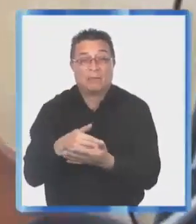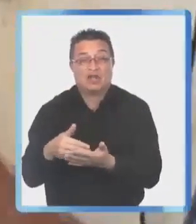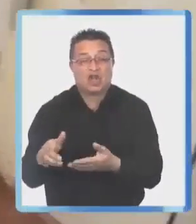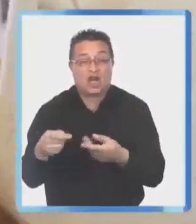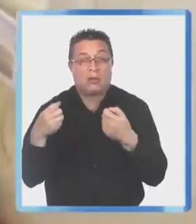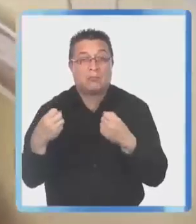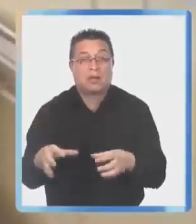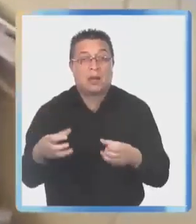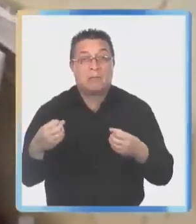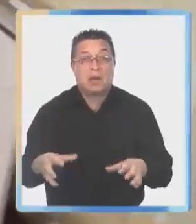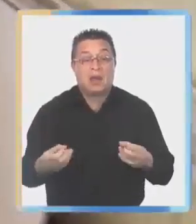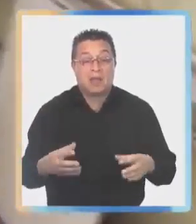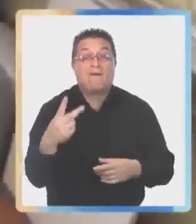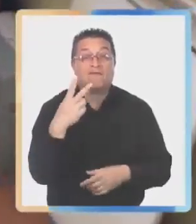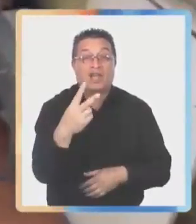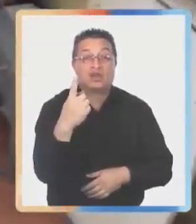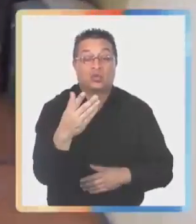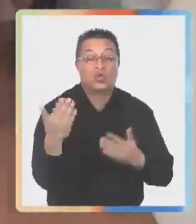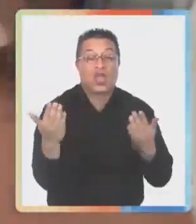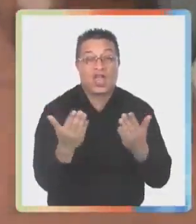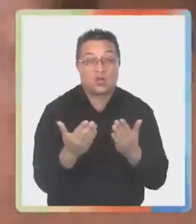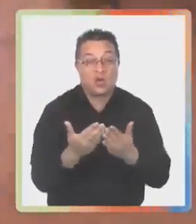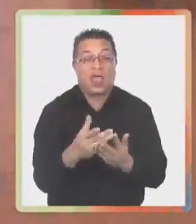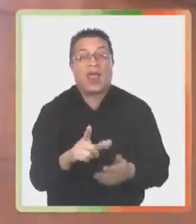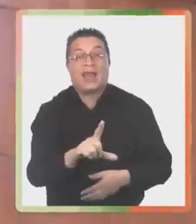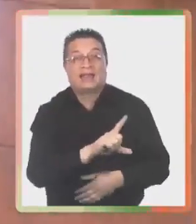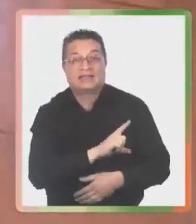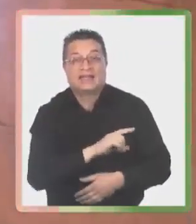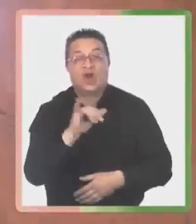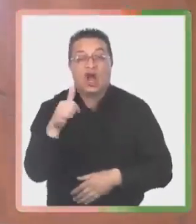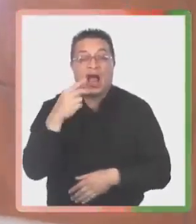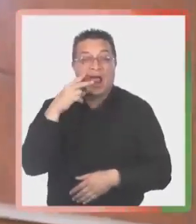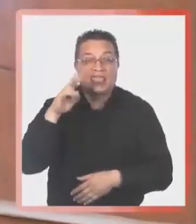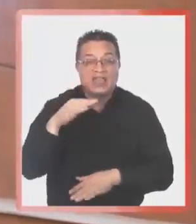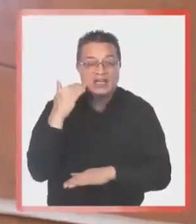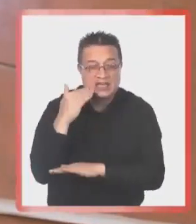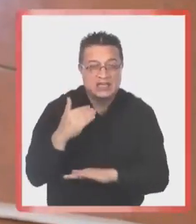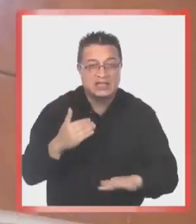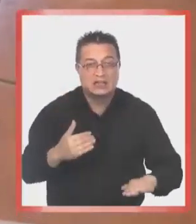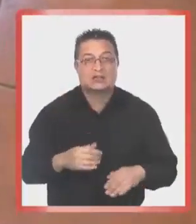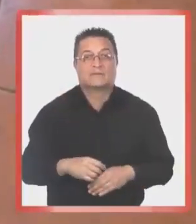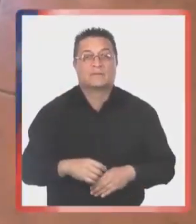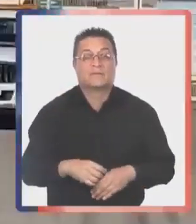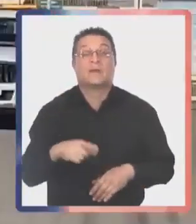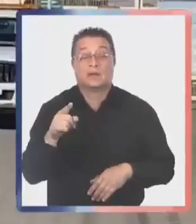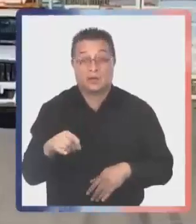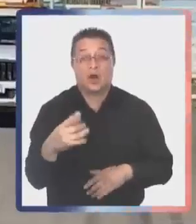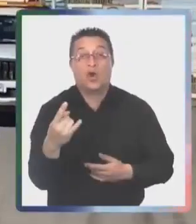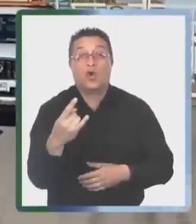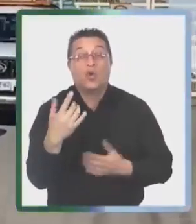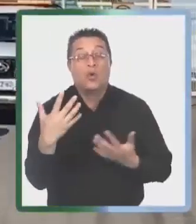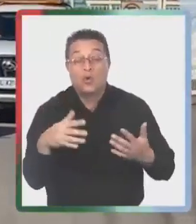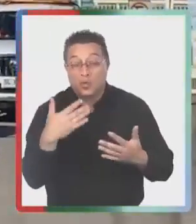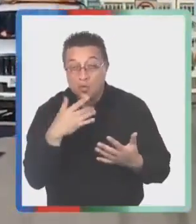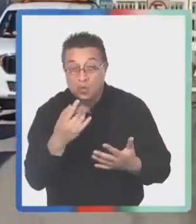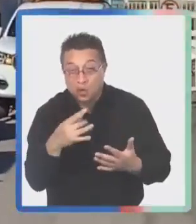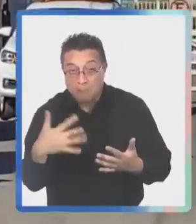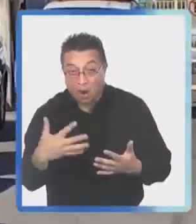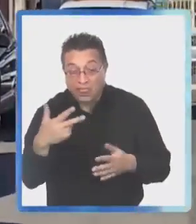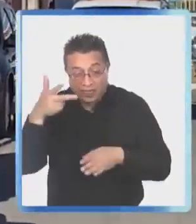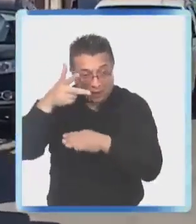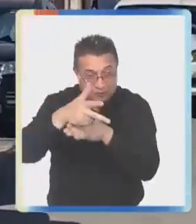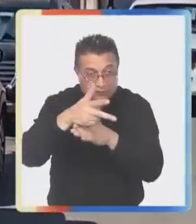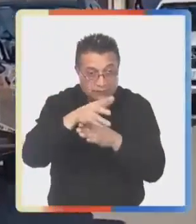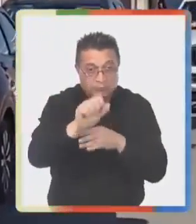600 millones de pesos, afectando a 21 escuelas, liceos y jardines infantiles. Han sido útiles para